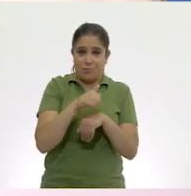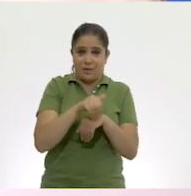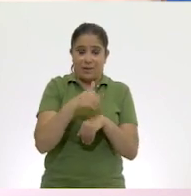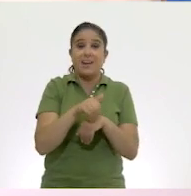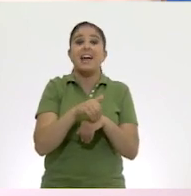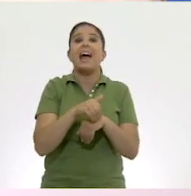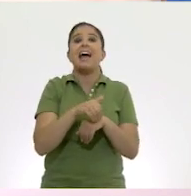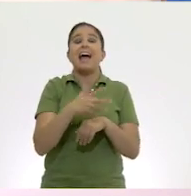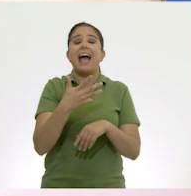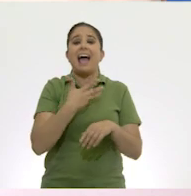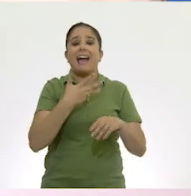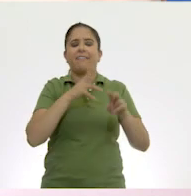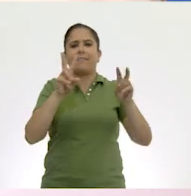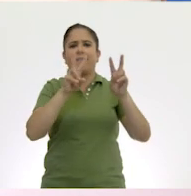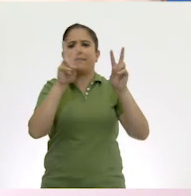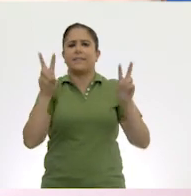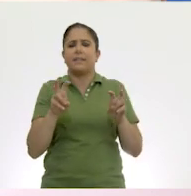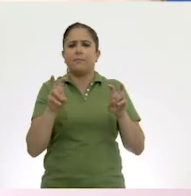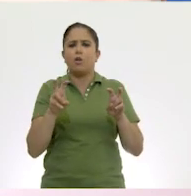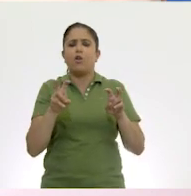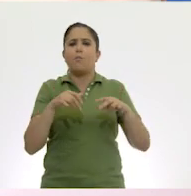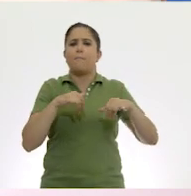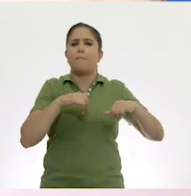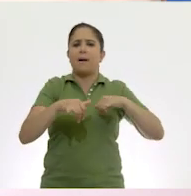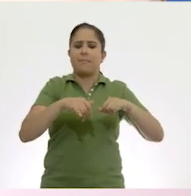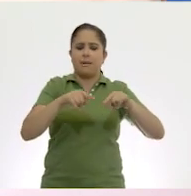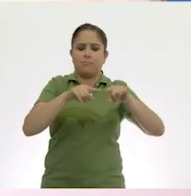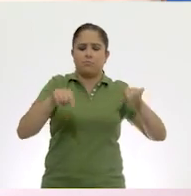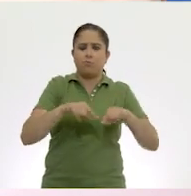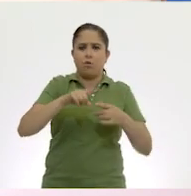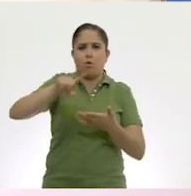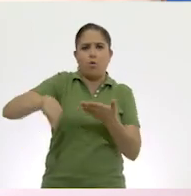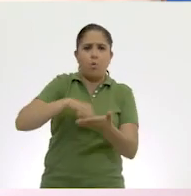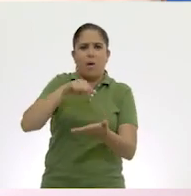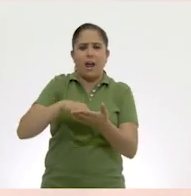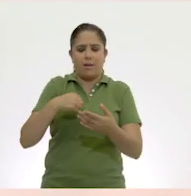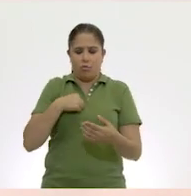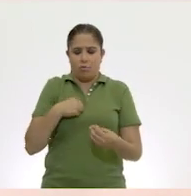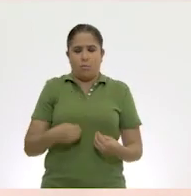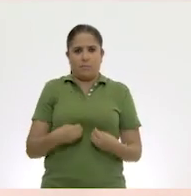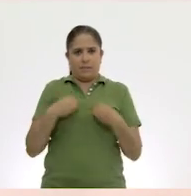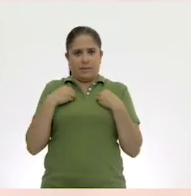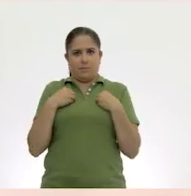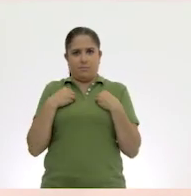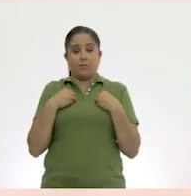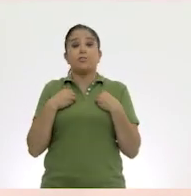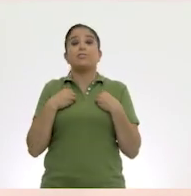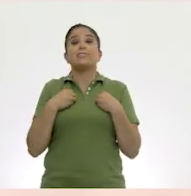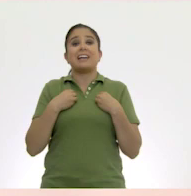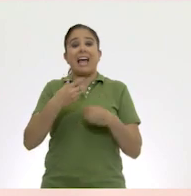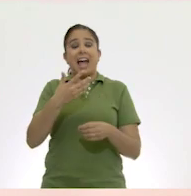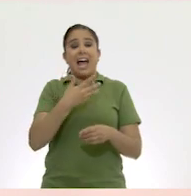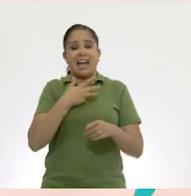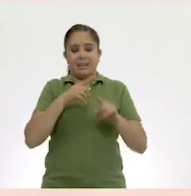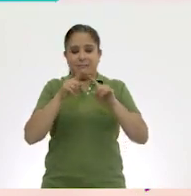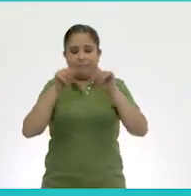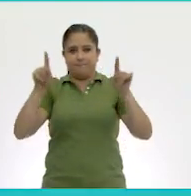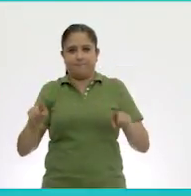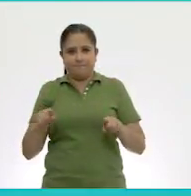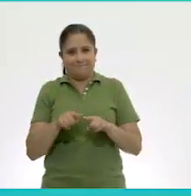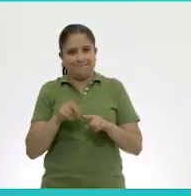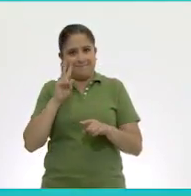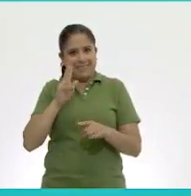tenemos como título el croquis del lugar donde vivo y tenemos un espacio